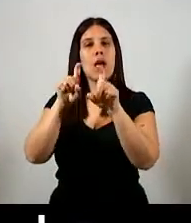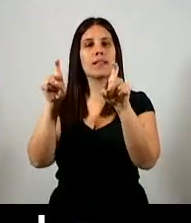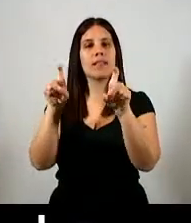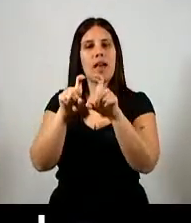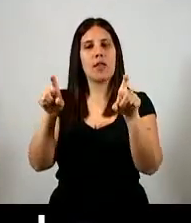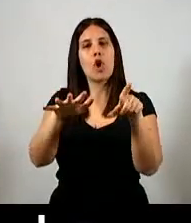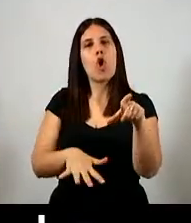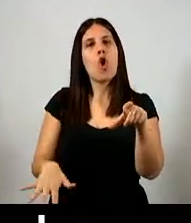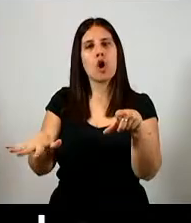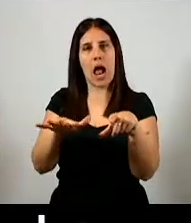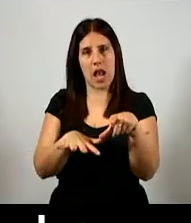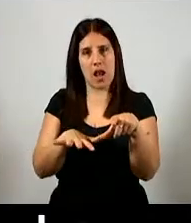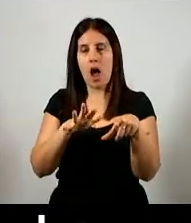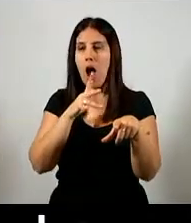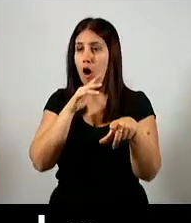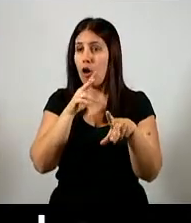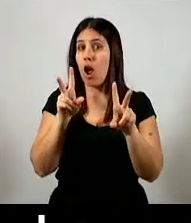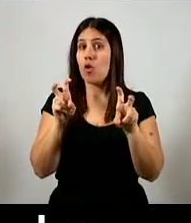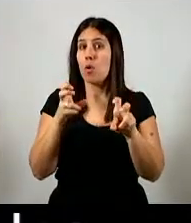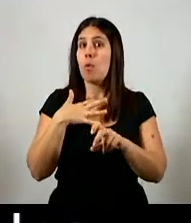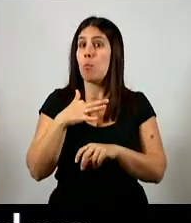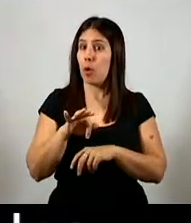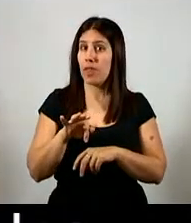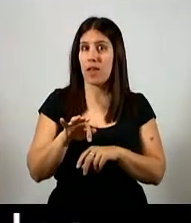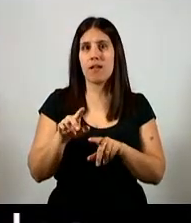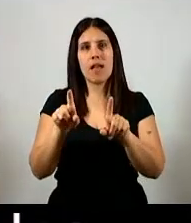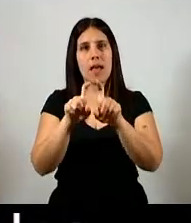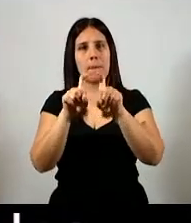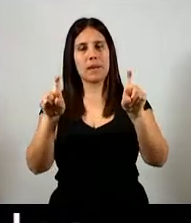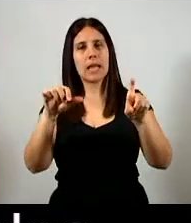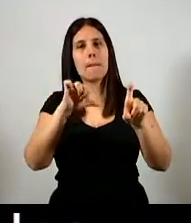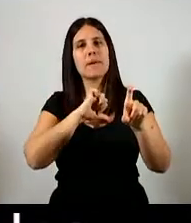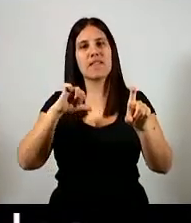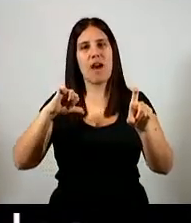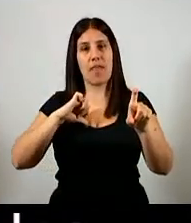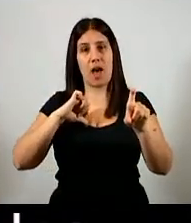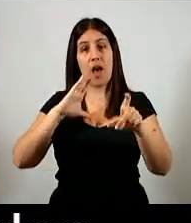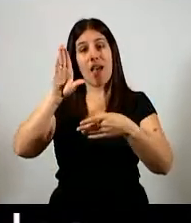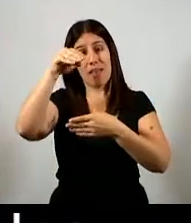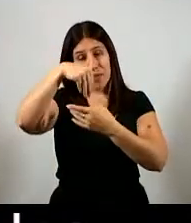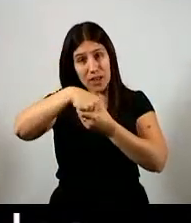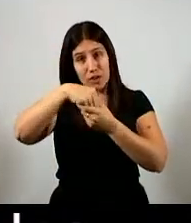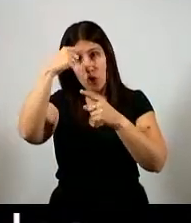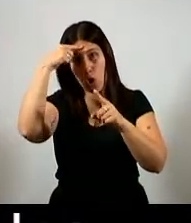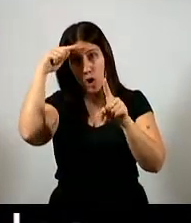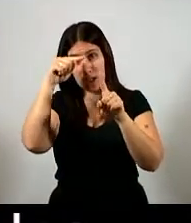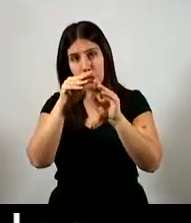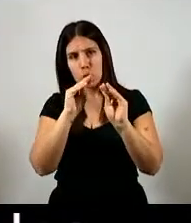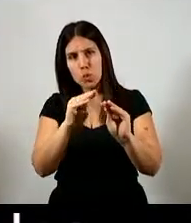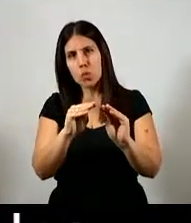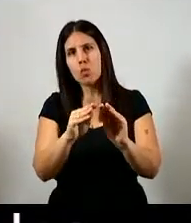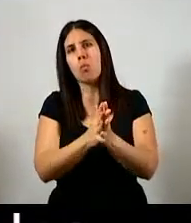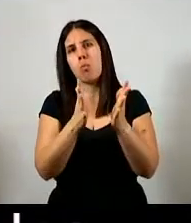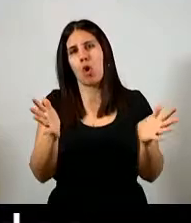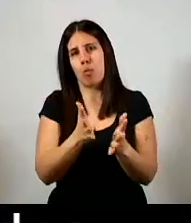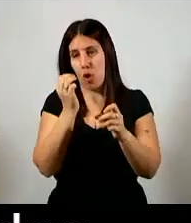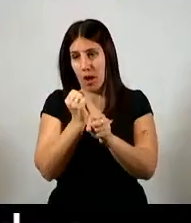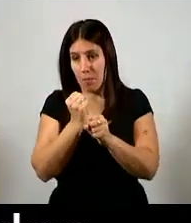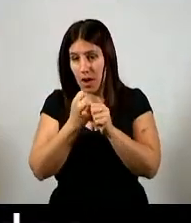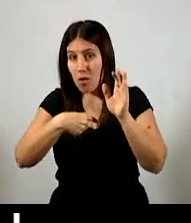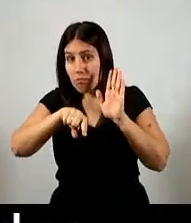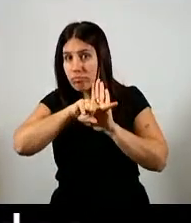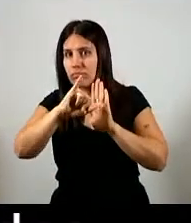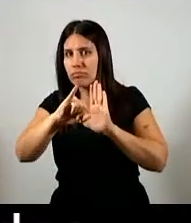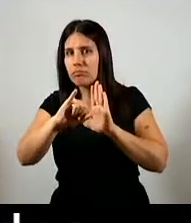novedad, podrán ser empresas privadas que tengan entre sus objetivos la promoción del empleo. Hasta ahora solo